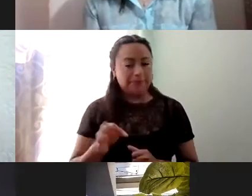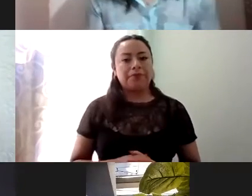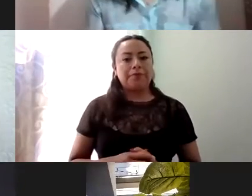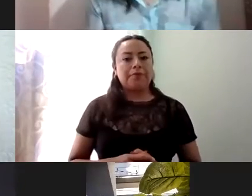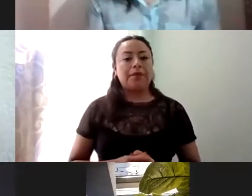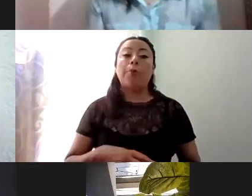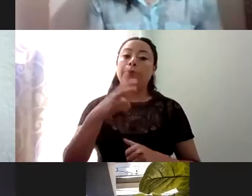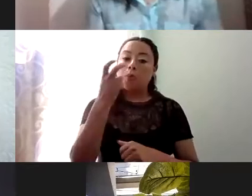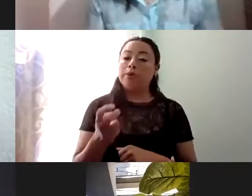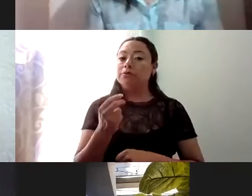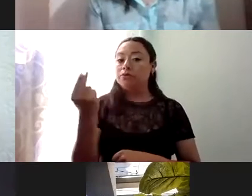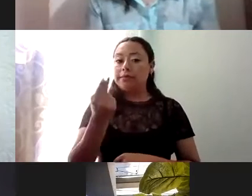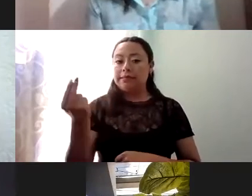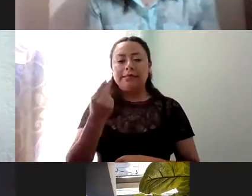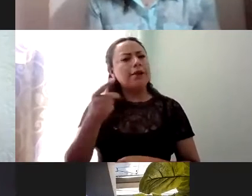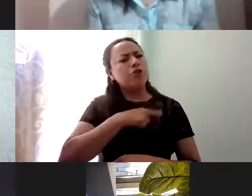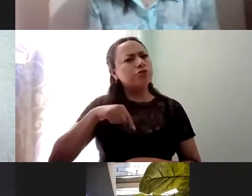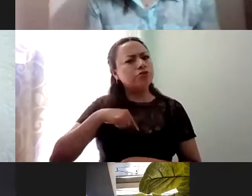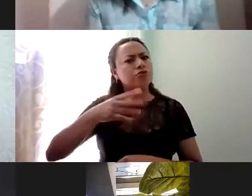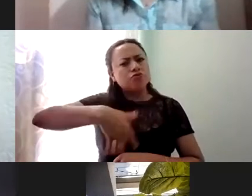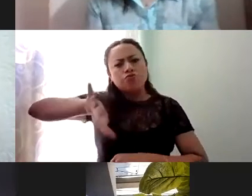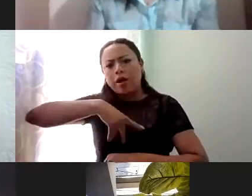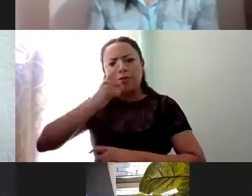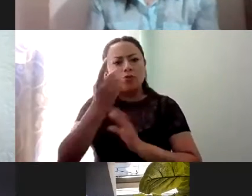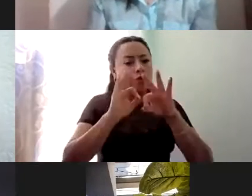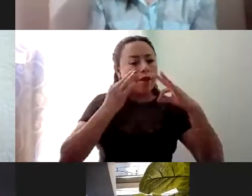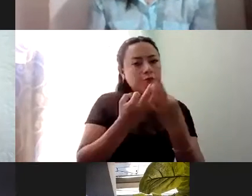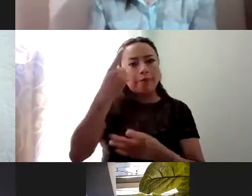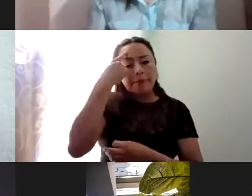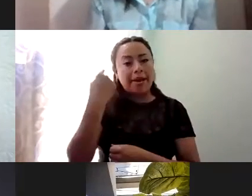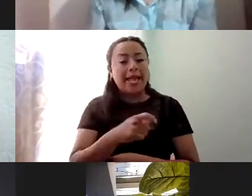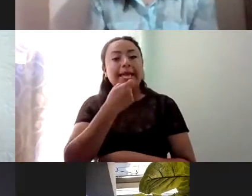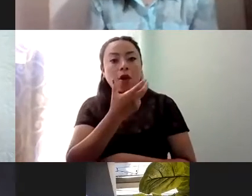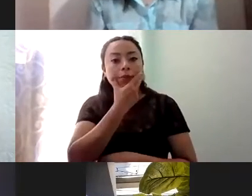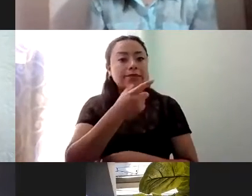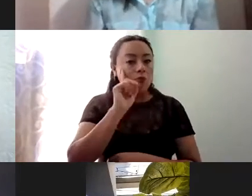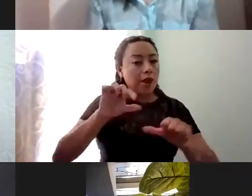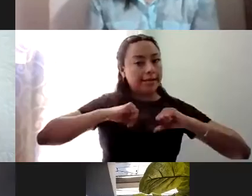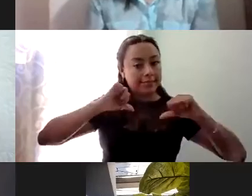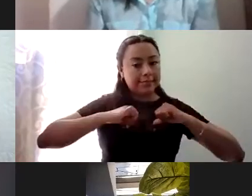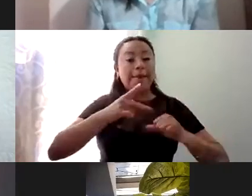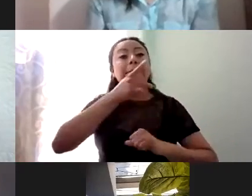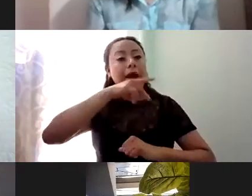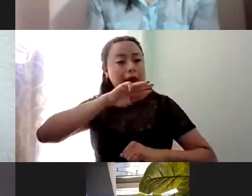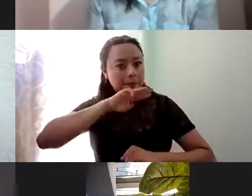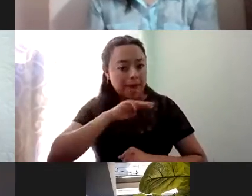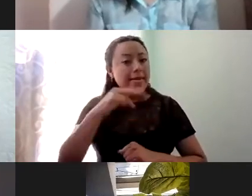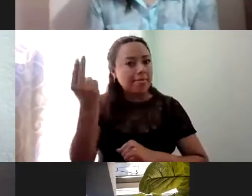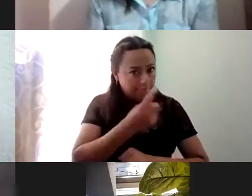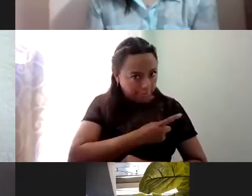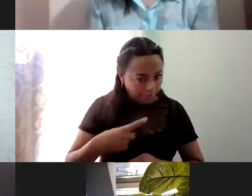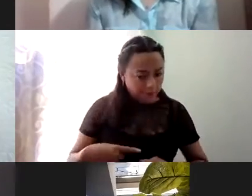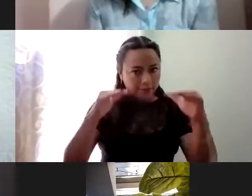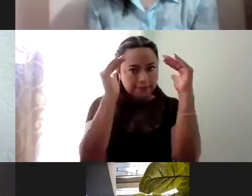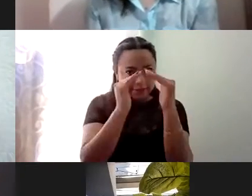es necesario ver la forma en la que si los niños, las niñas, los adolescentes, los papás tienen que estar en sus casas, ver cómo